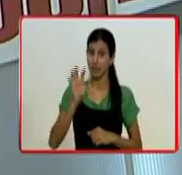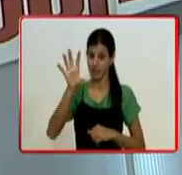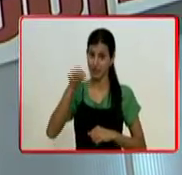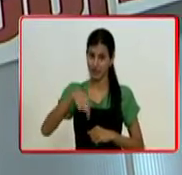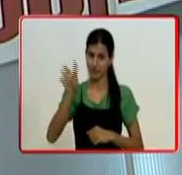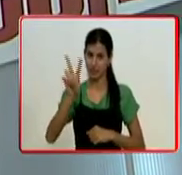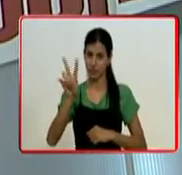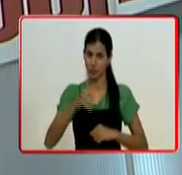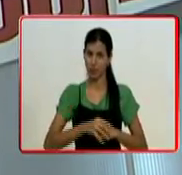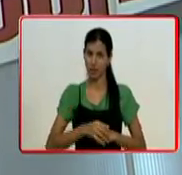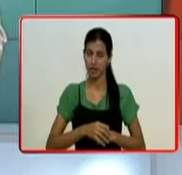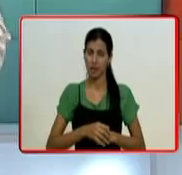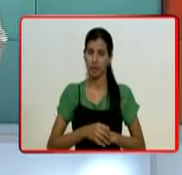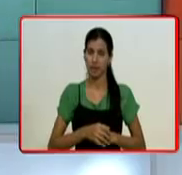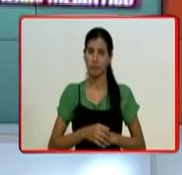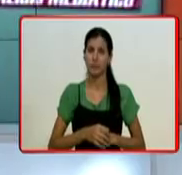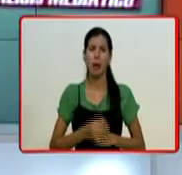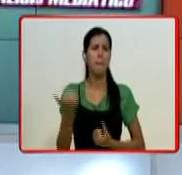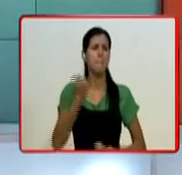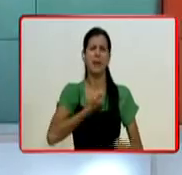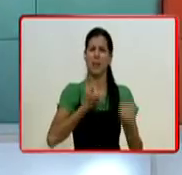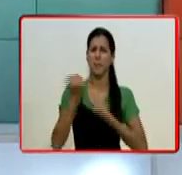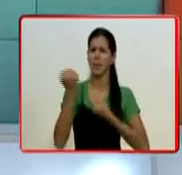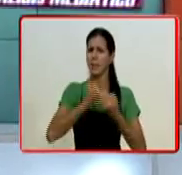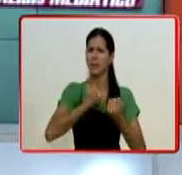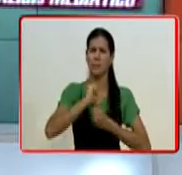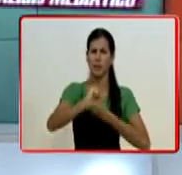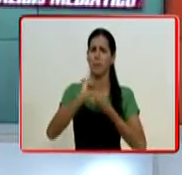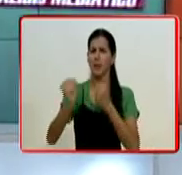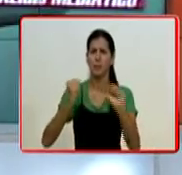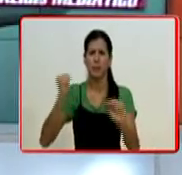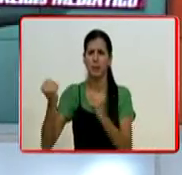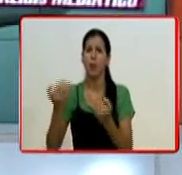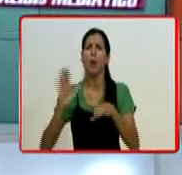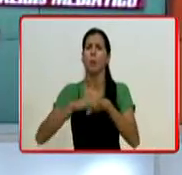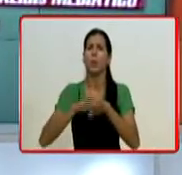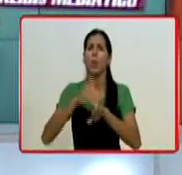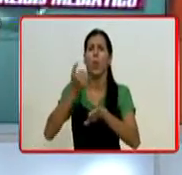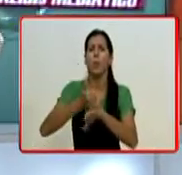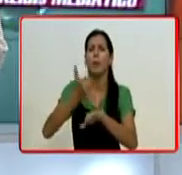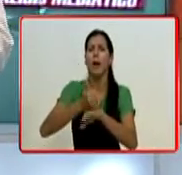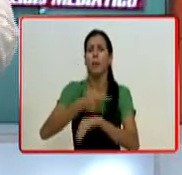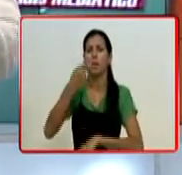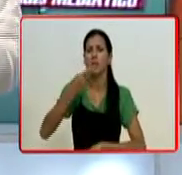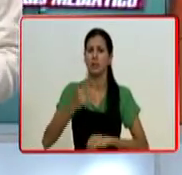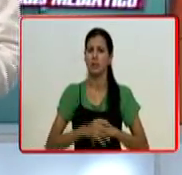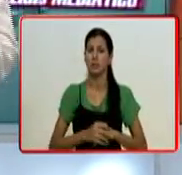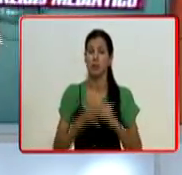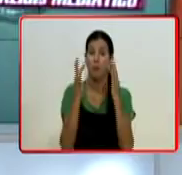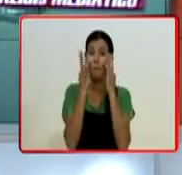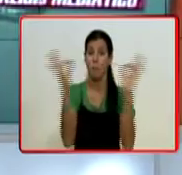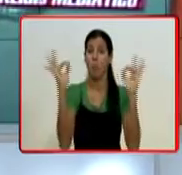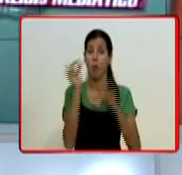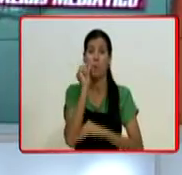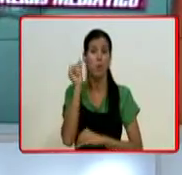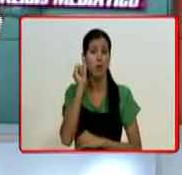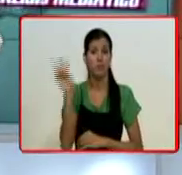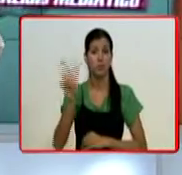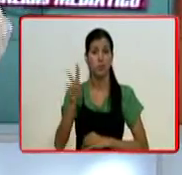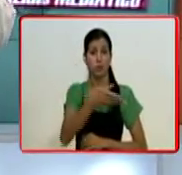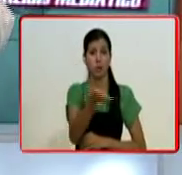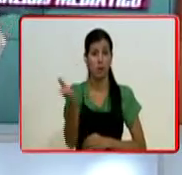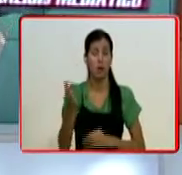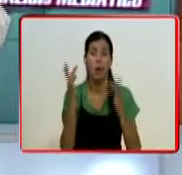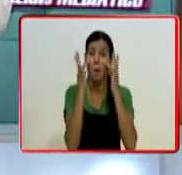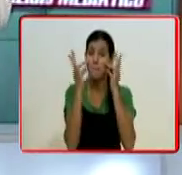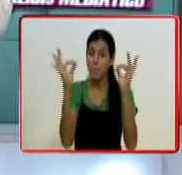estamos matando todos los días por razones políticas. Entonces, alerto a las venezolanas y a los venezolanos,